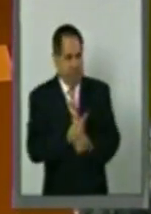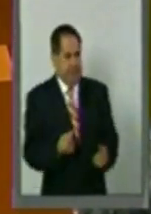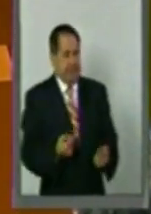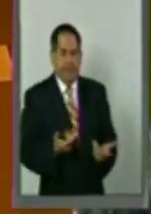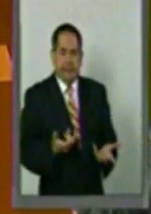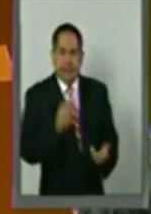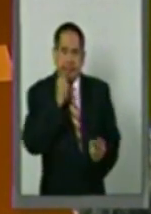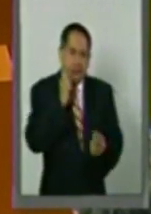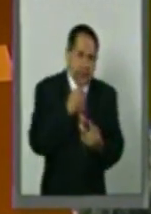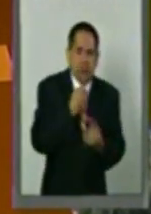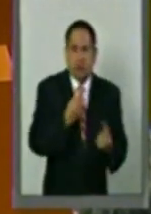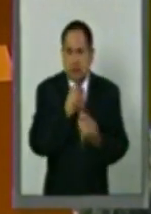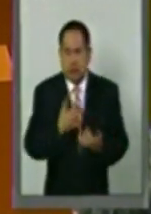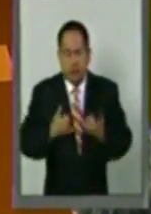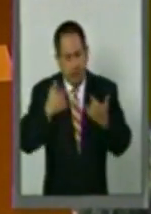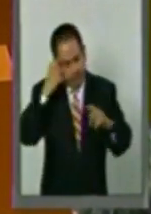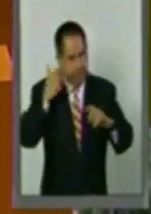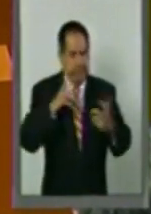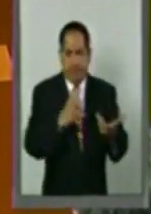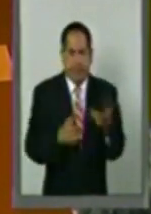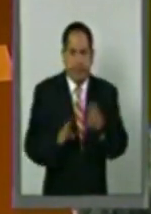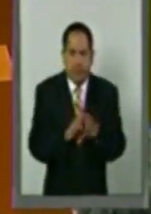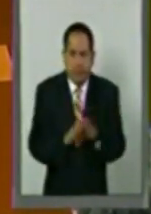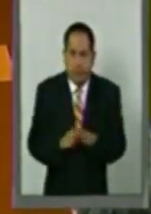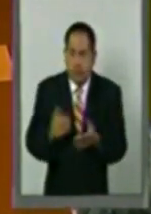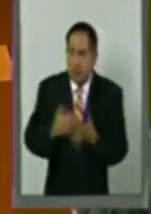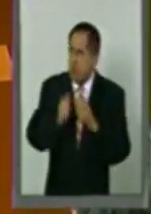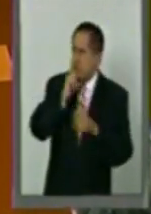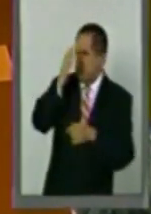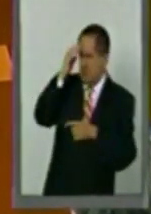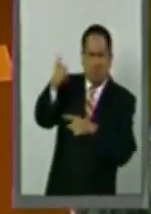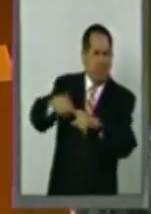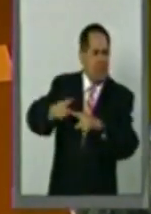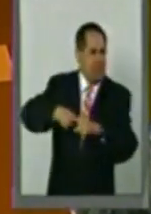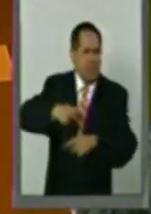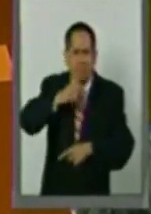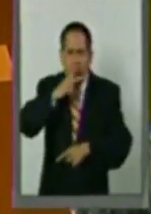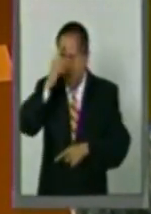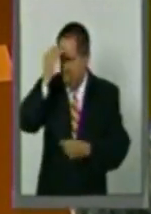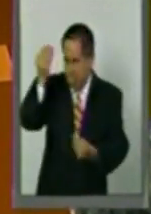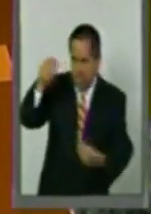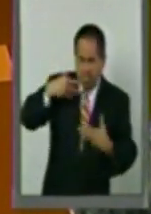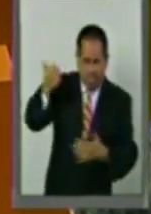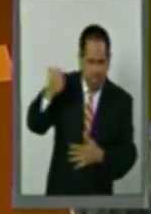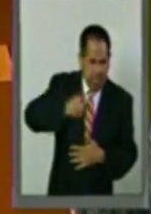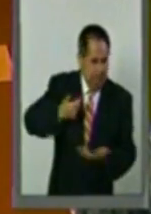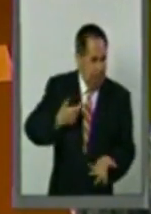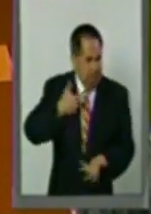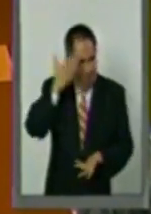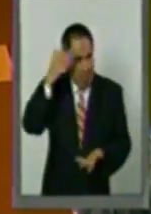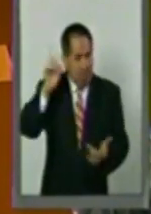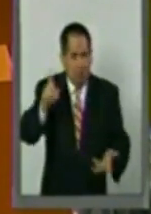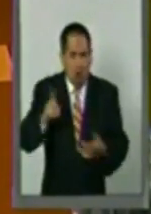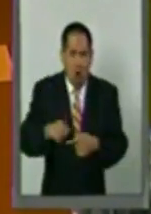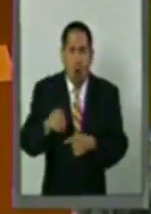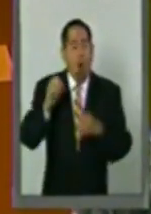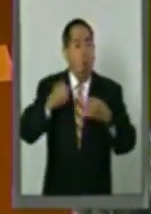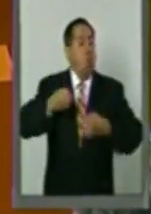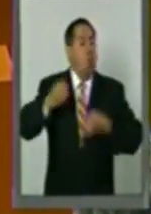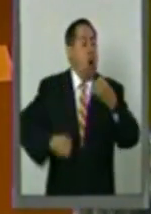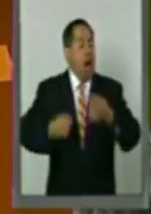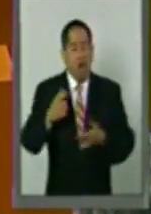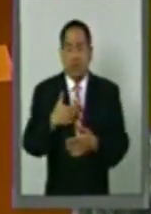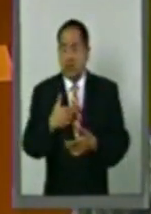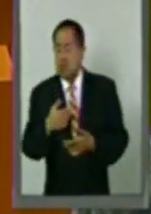niños, niñas y adolescentes, ya que no solo no conocen al progenitor que los abandonó, sino que por decisión de un juez familiar que